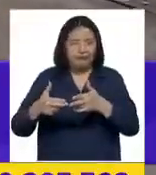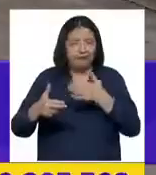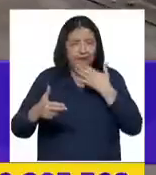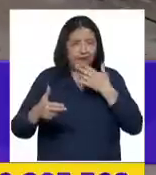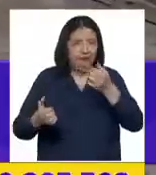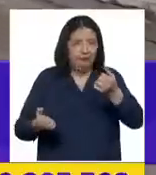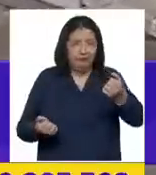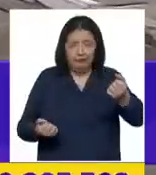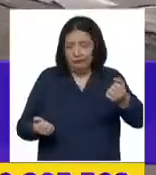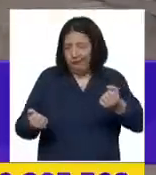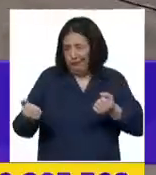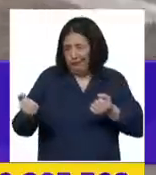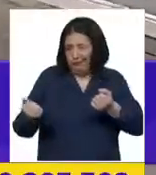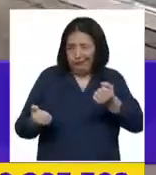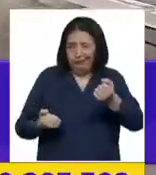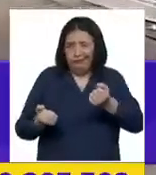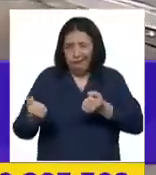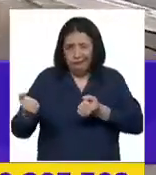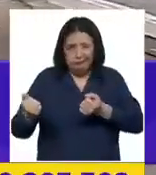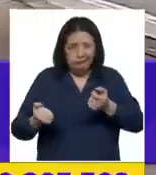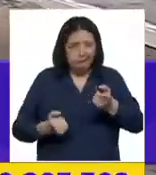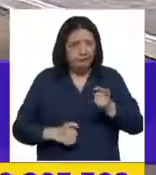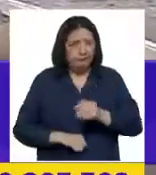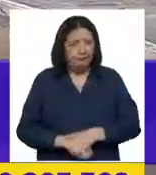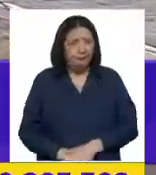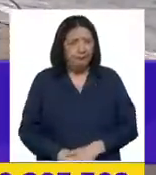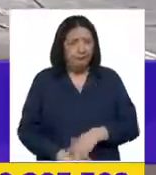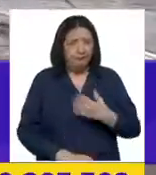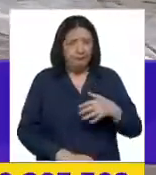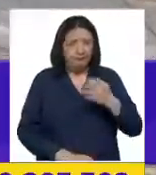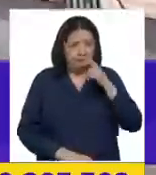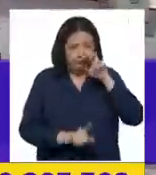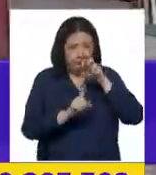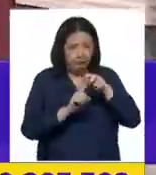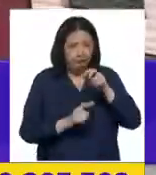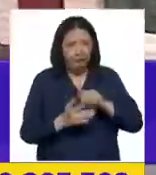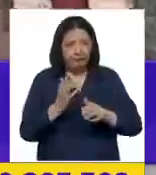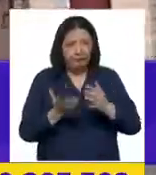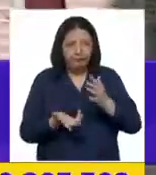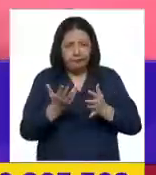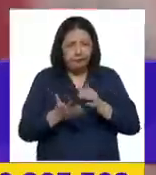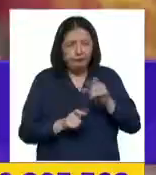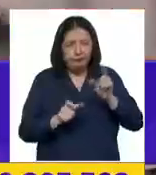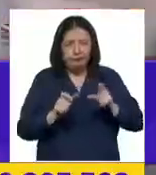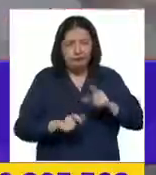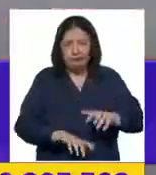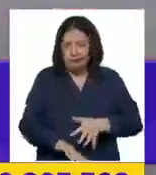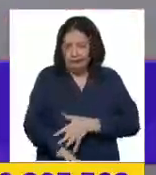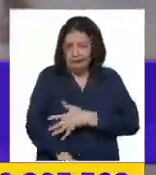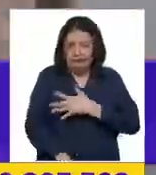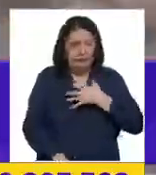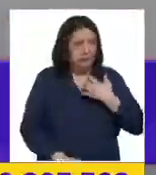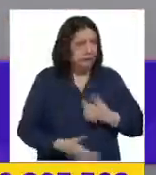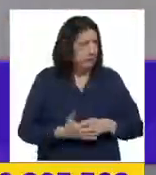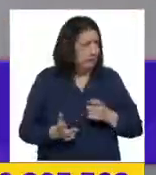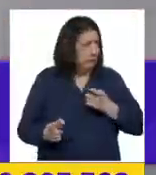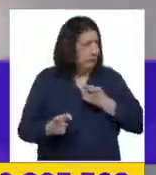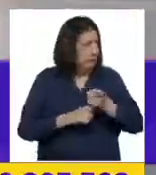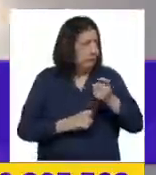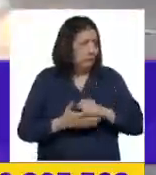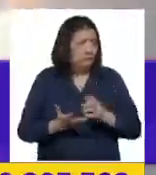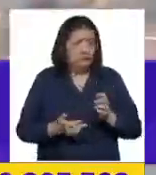contra este camión. Se está incendiando, pero hay personas quemadas. Todos los heridos de la combi están